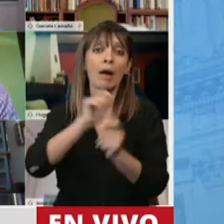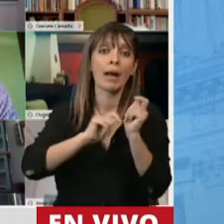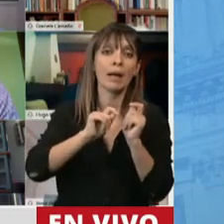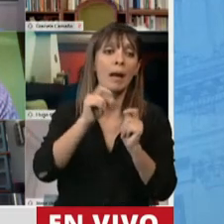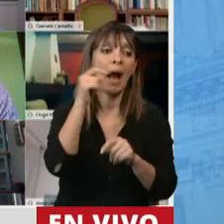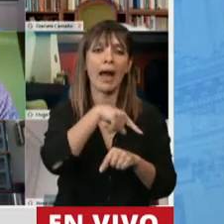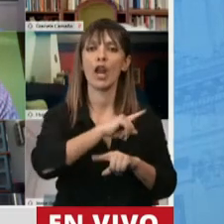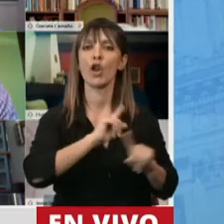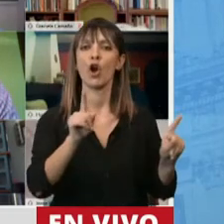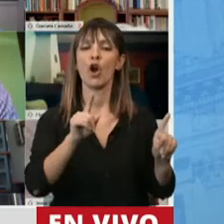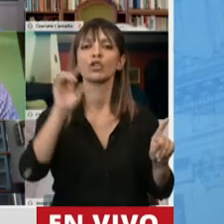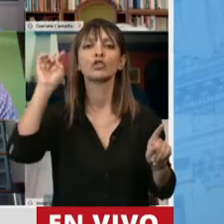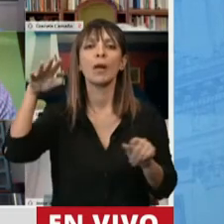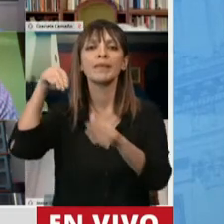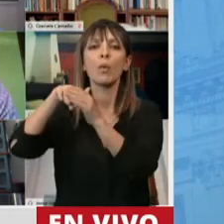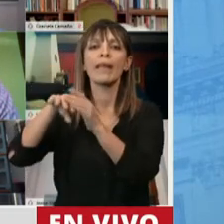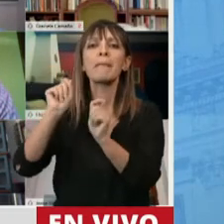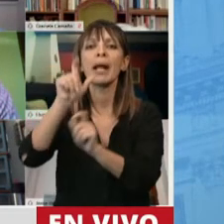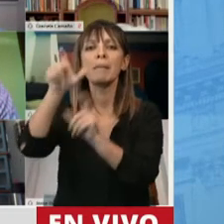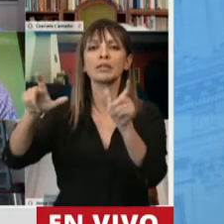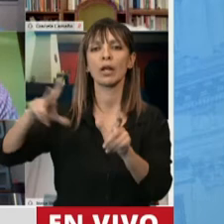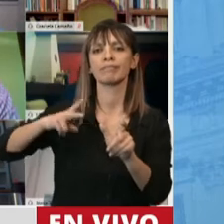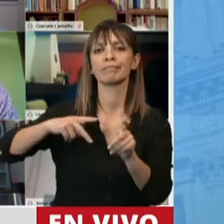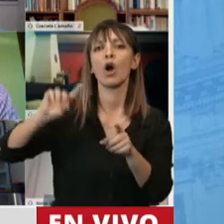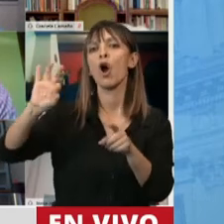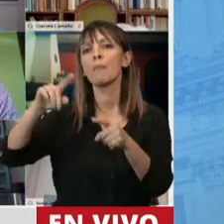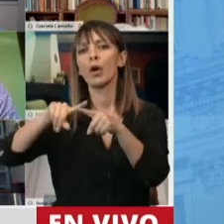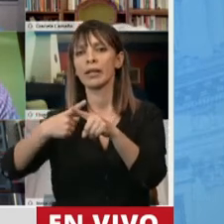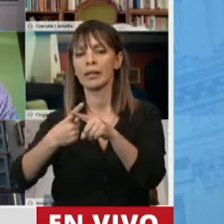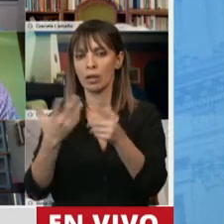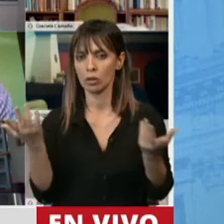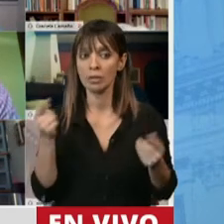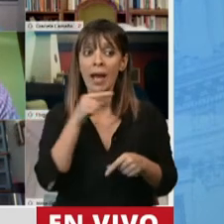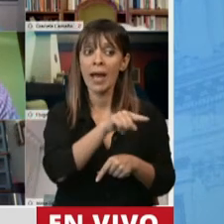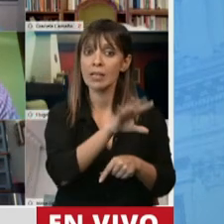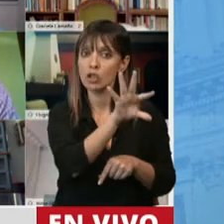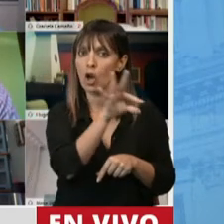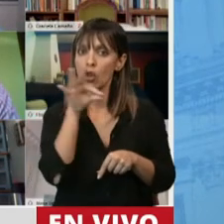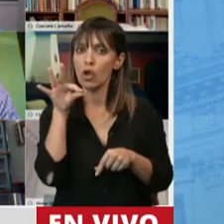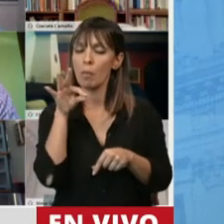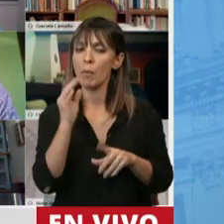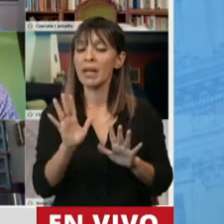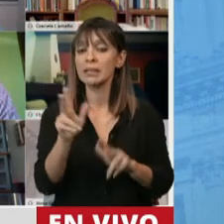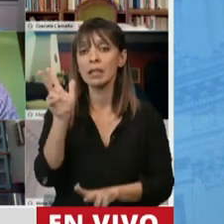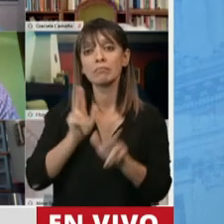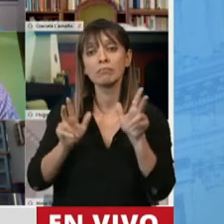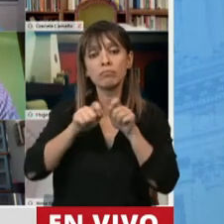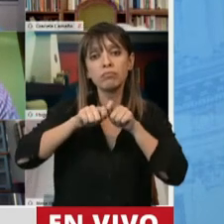y para los políticos. En evidente alusión a un caso de público conocimiento, porque según la información que